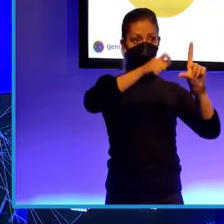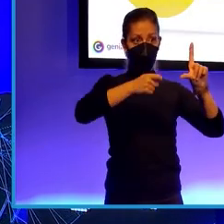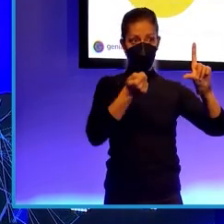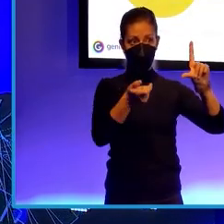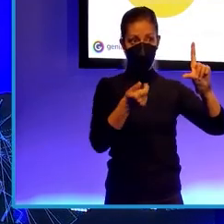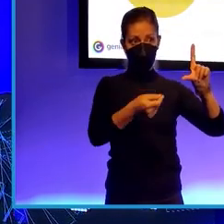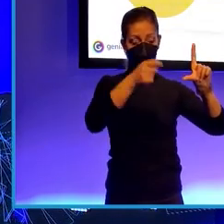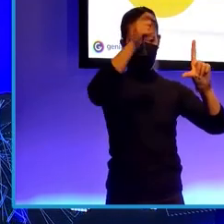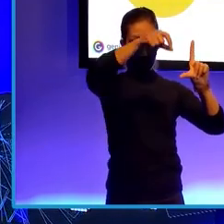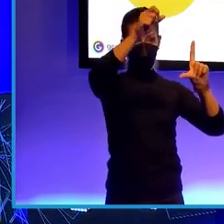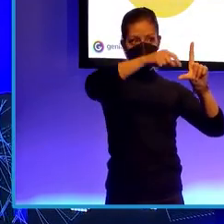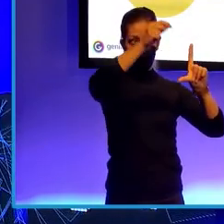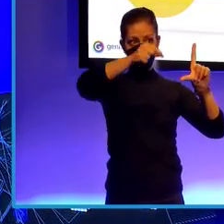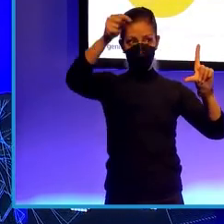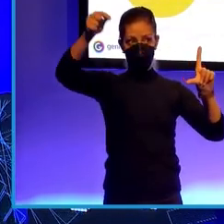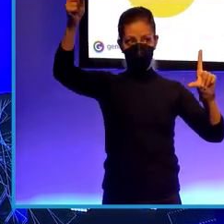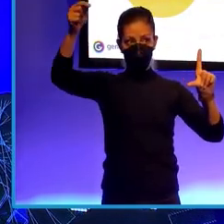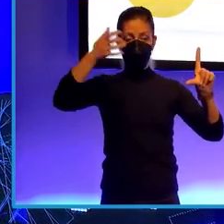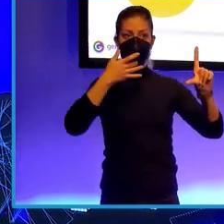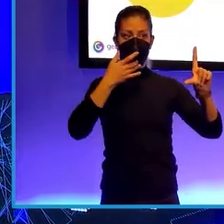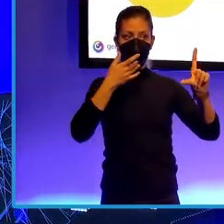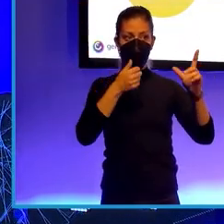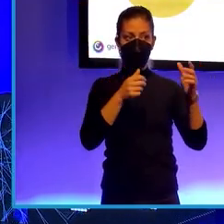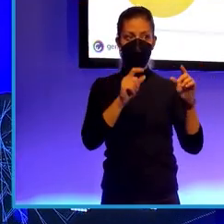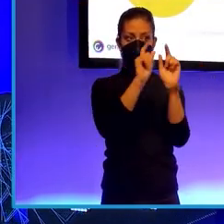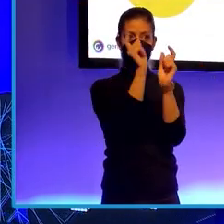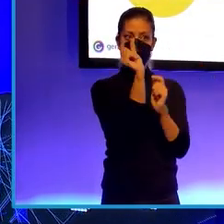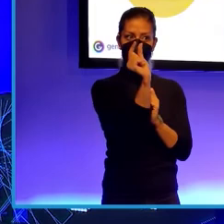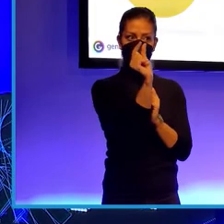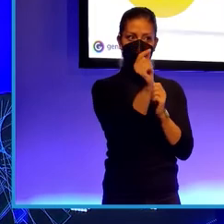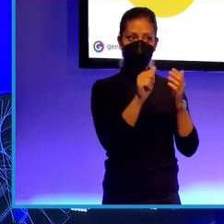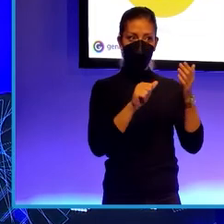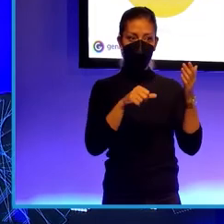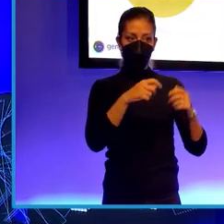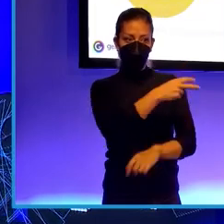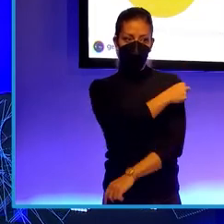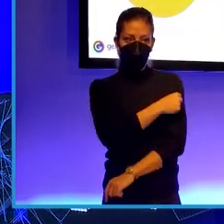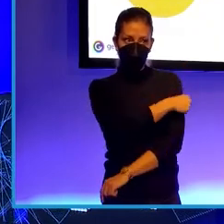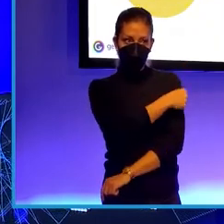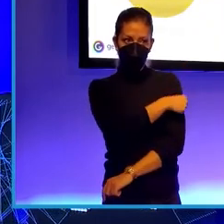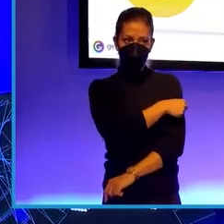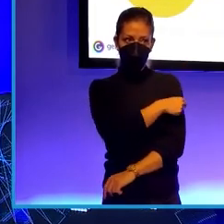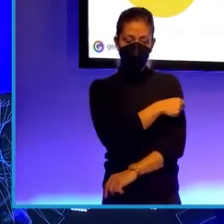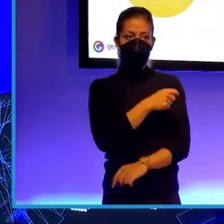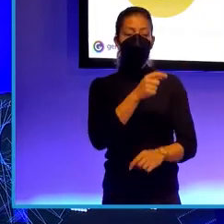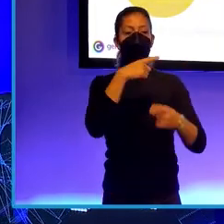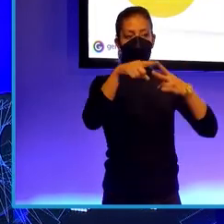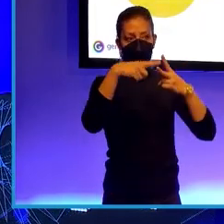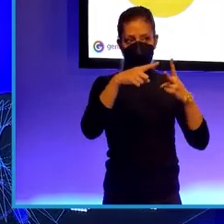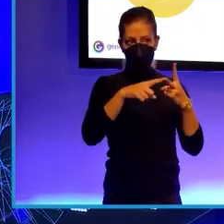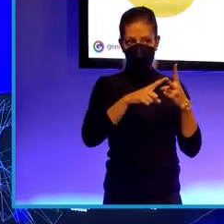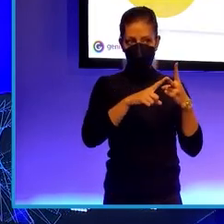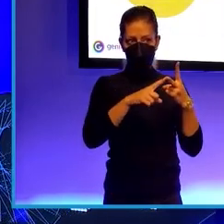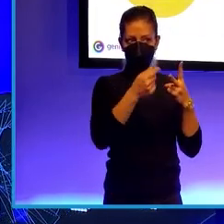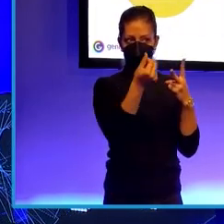al faltar suficiente microchip o lo que sea para que hay un avance va a ser las cosas más caras y